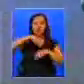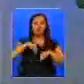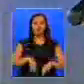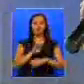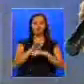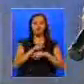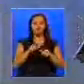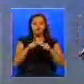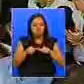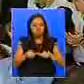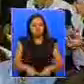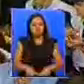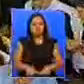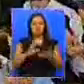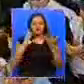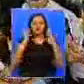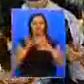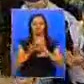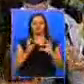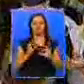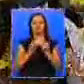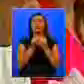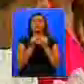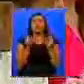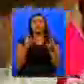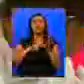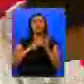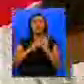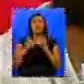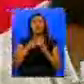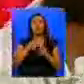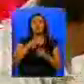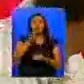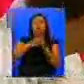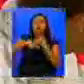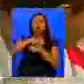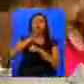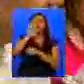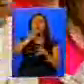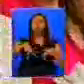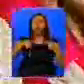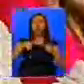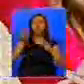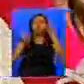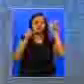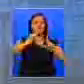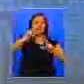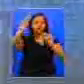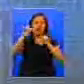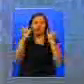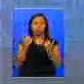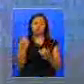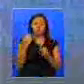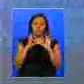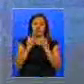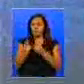de revolución. ¿Cuánto le debemos a nuestros ciudadanos migrantes? Todos tenemos un familiar